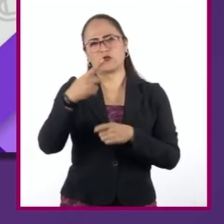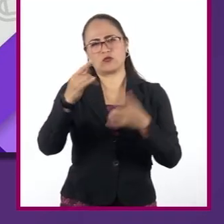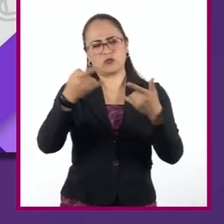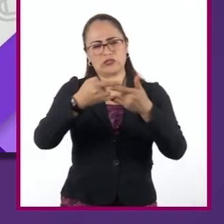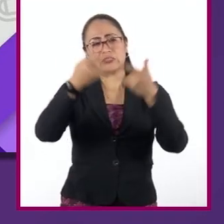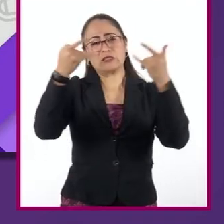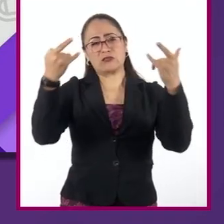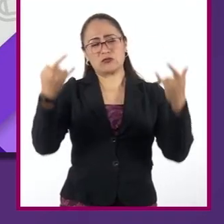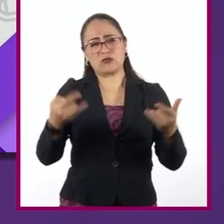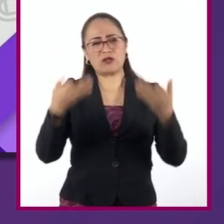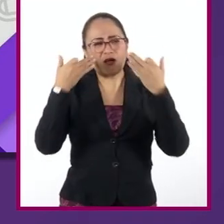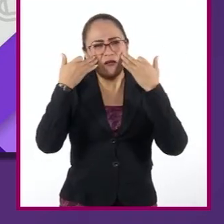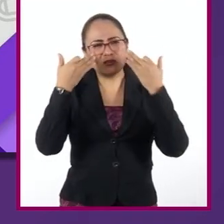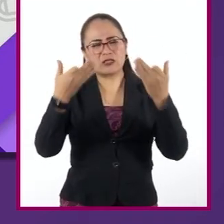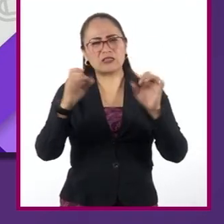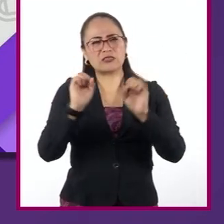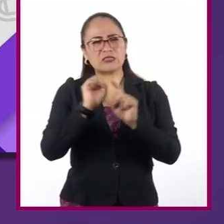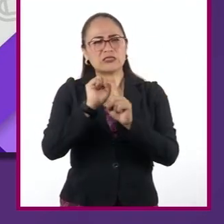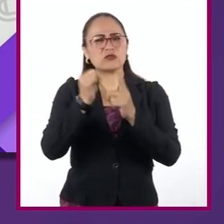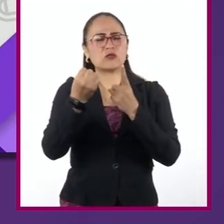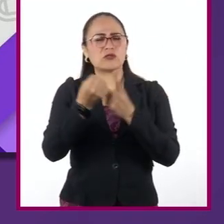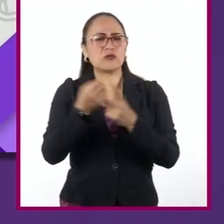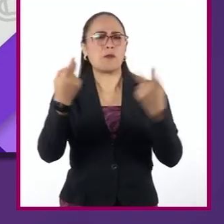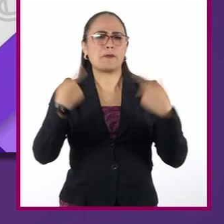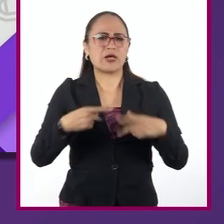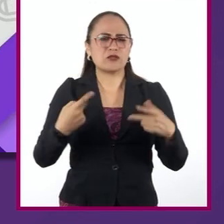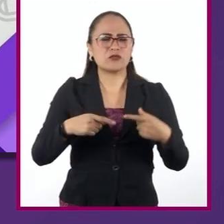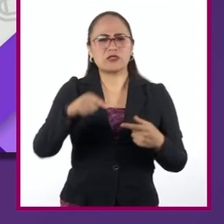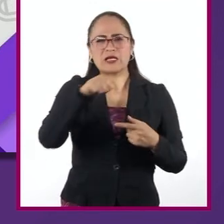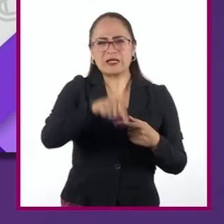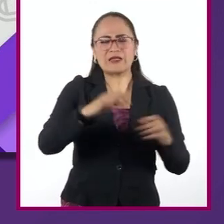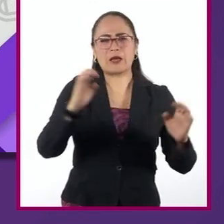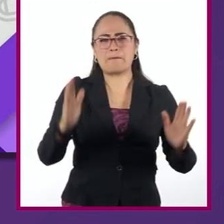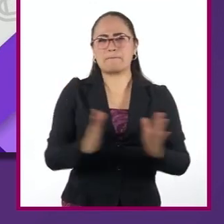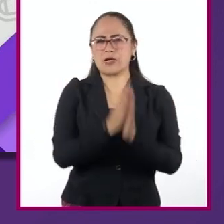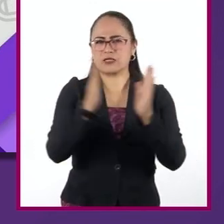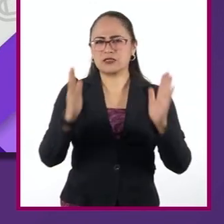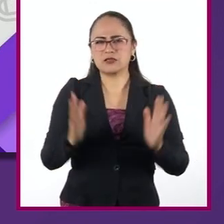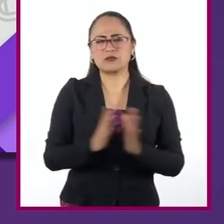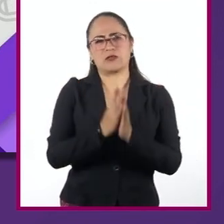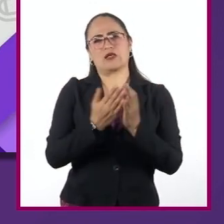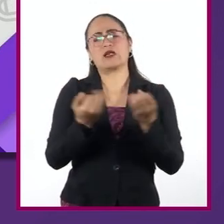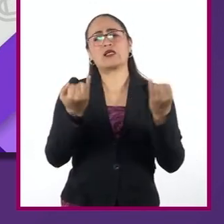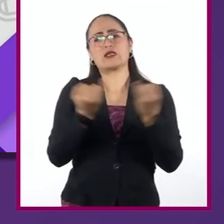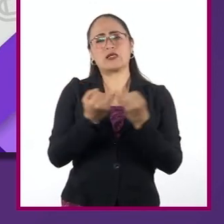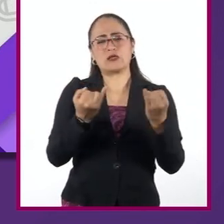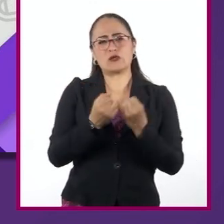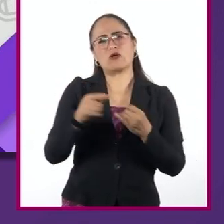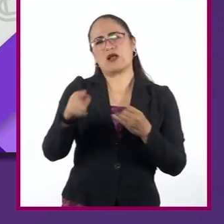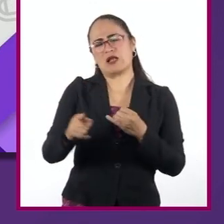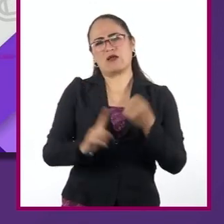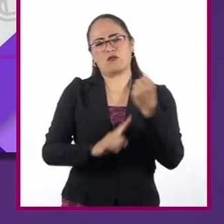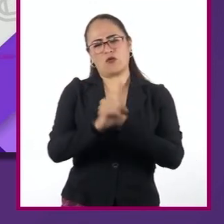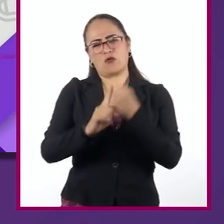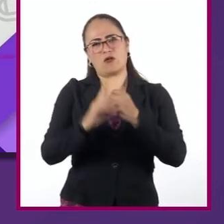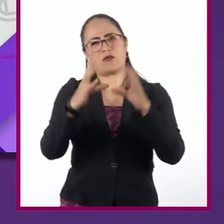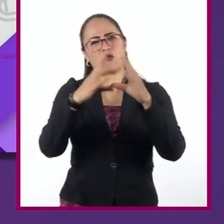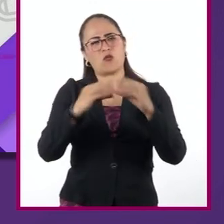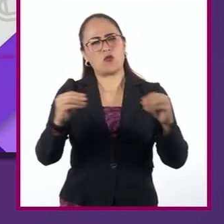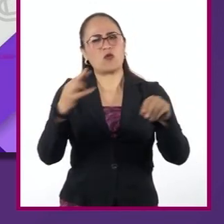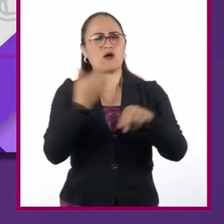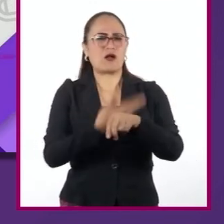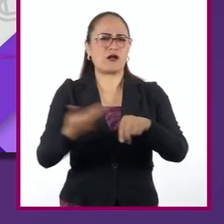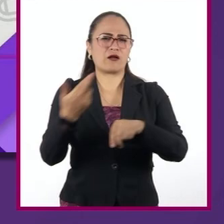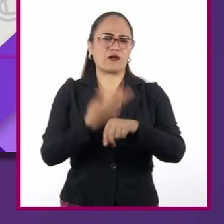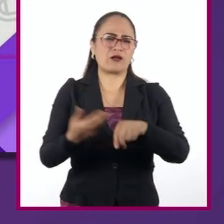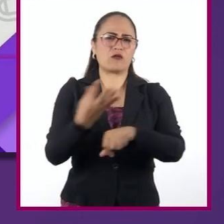una situación en la que esta persona haya participado, la manera en que apoyó a resolverla y su importancia.